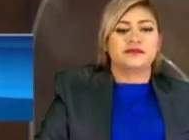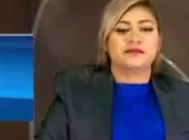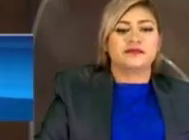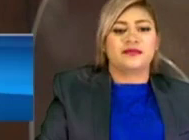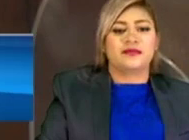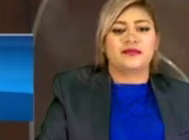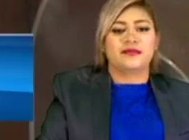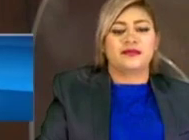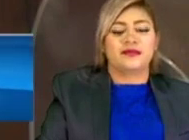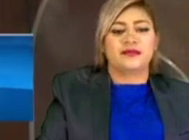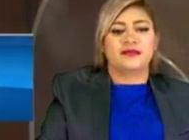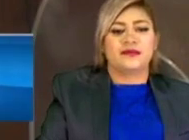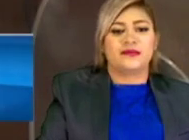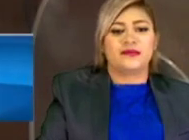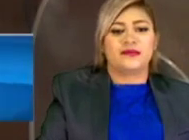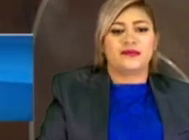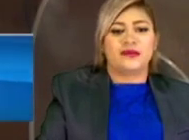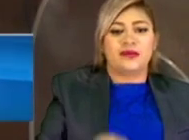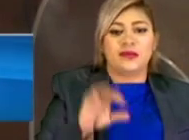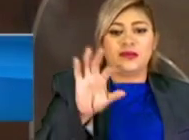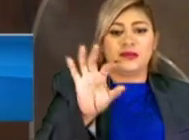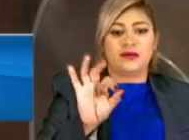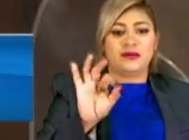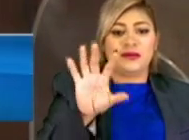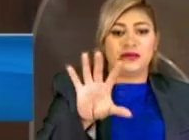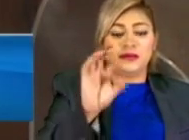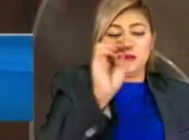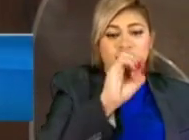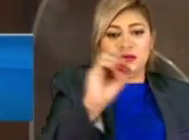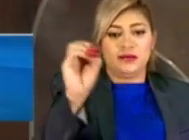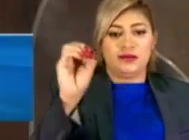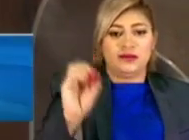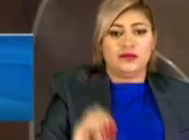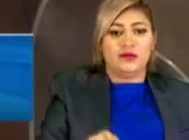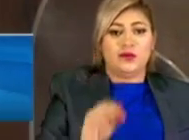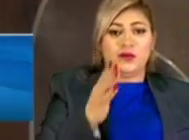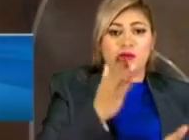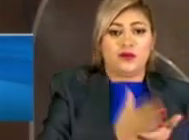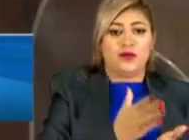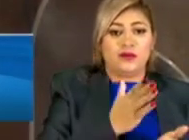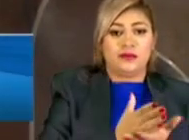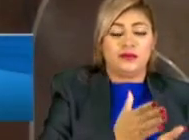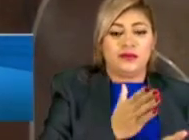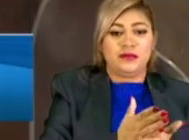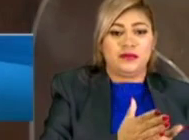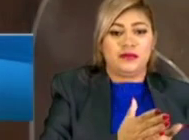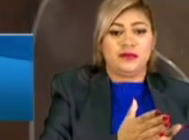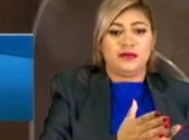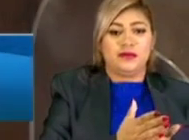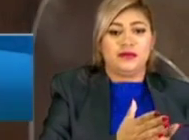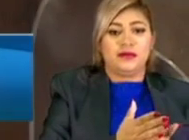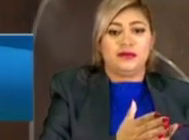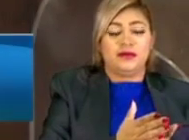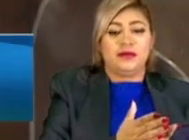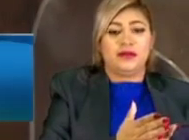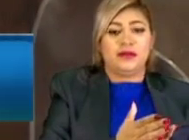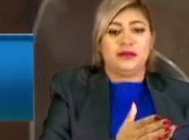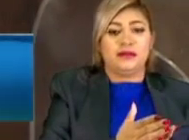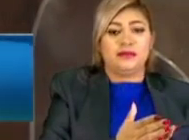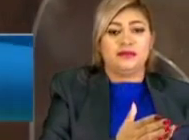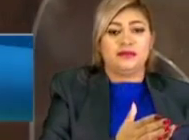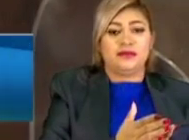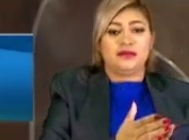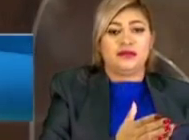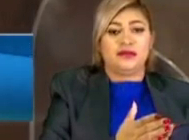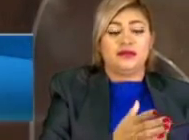cumplimiento al 95% de los compromisos contraídos en campaña durante